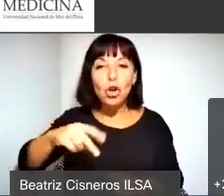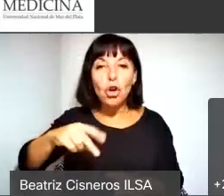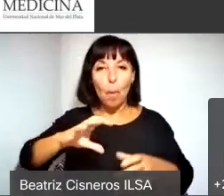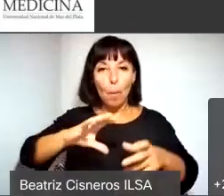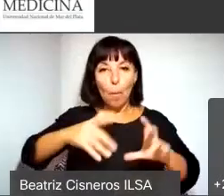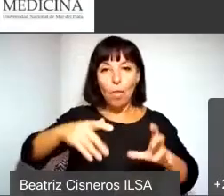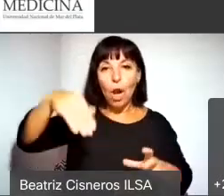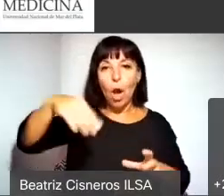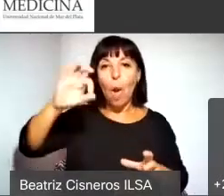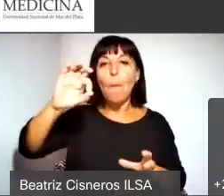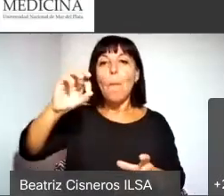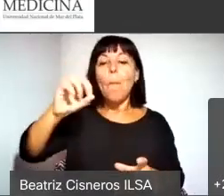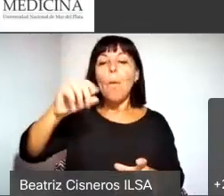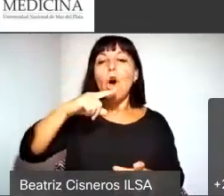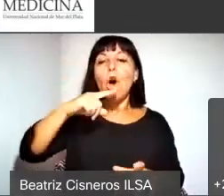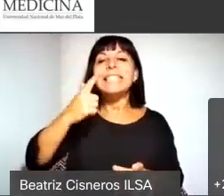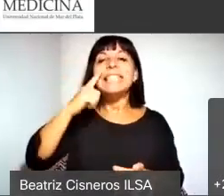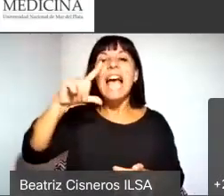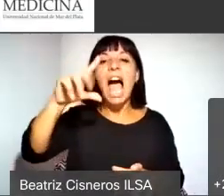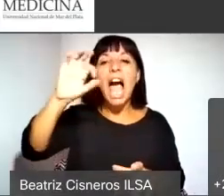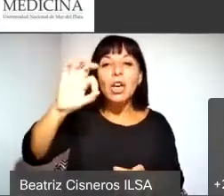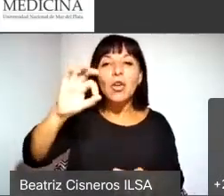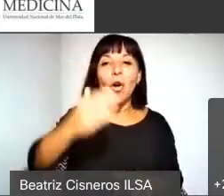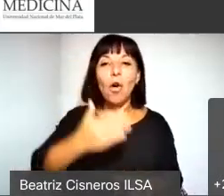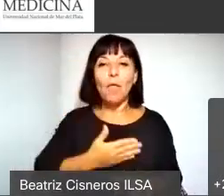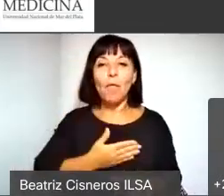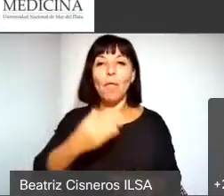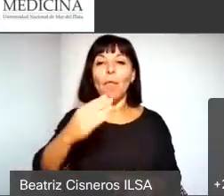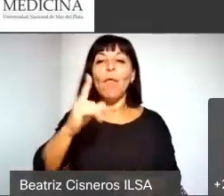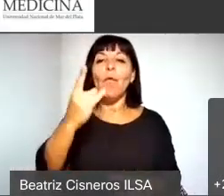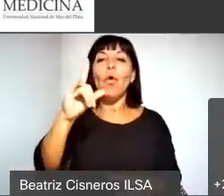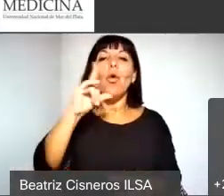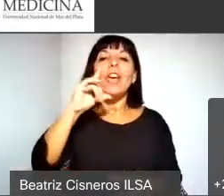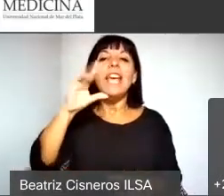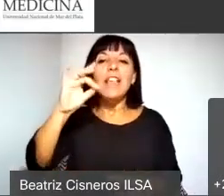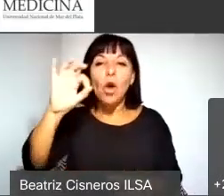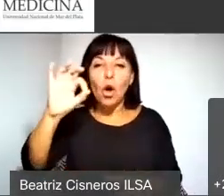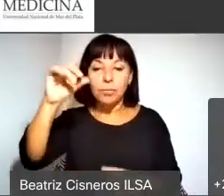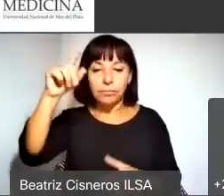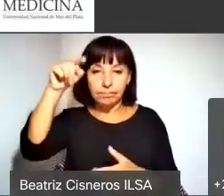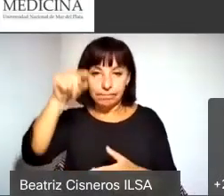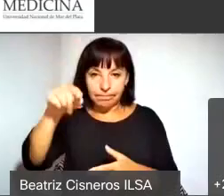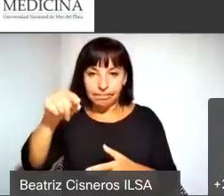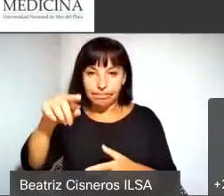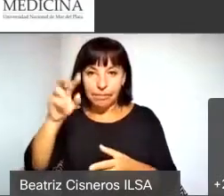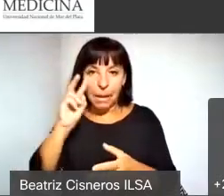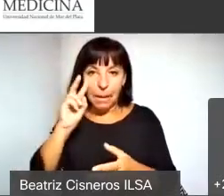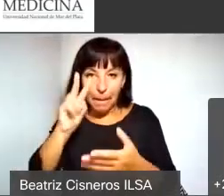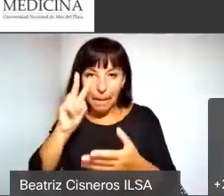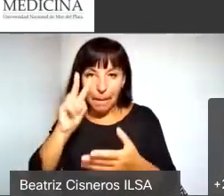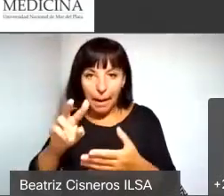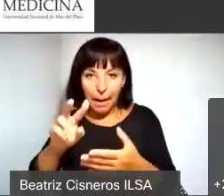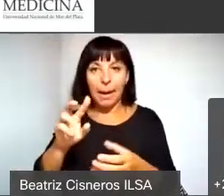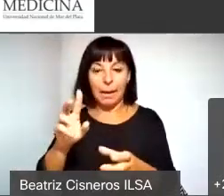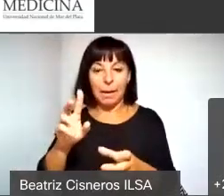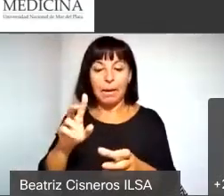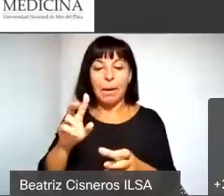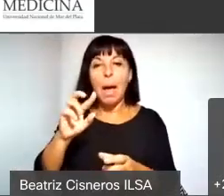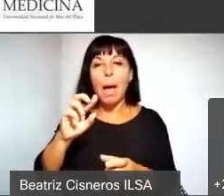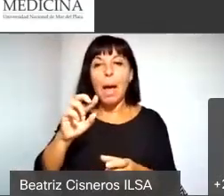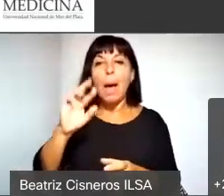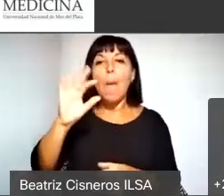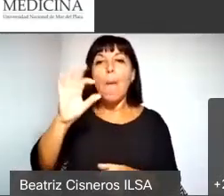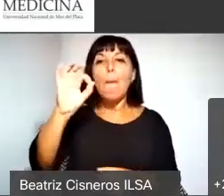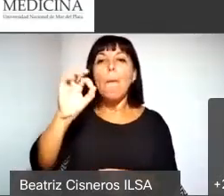mosaico fluido, en el cual podemos ver proteínas, que son estas que voy a señalar aquí con el cursor, que